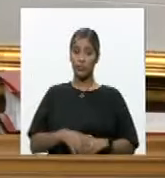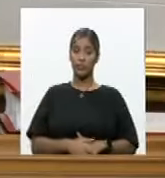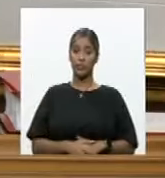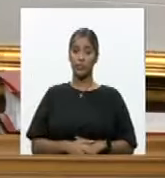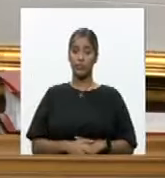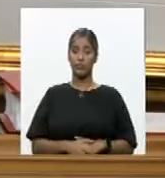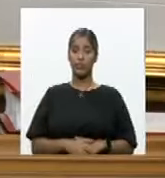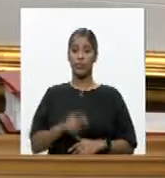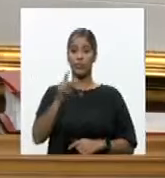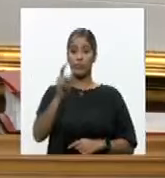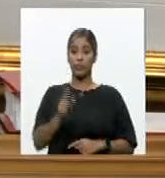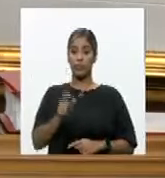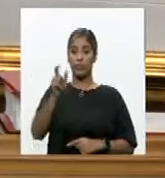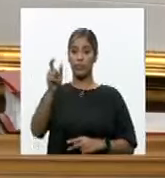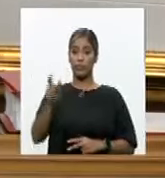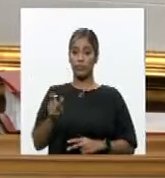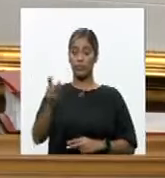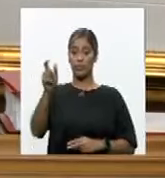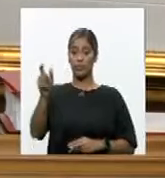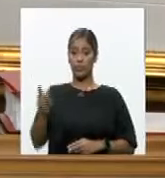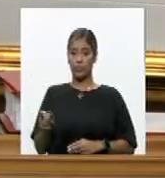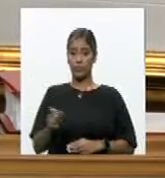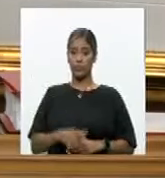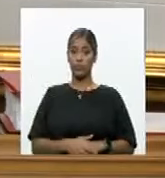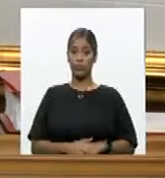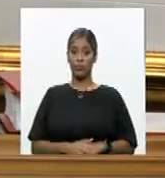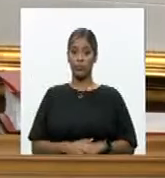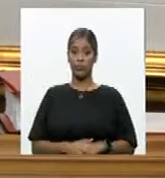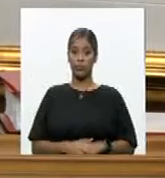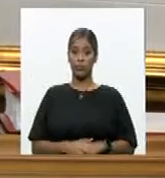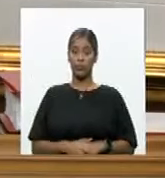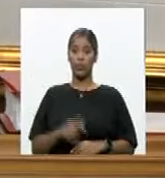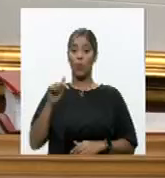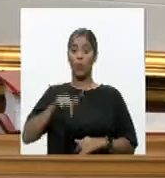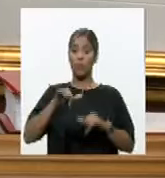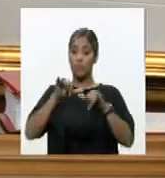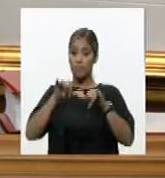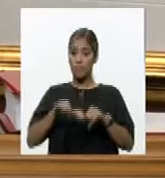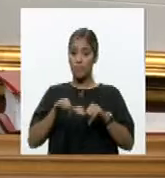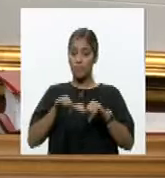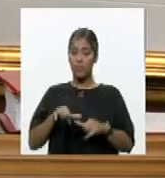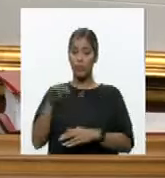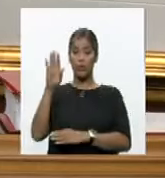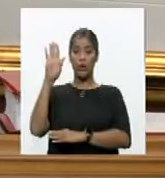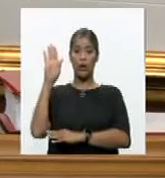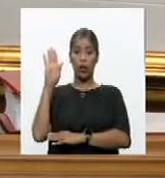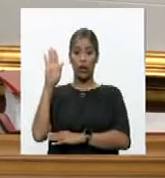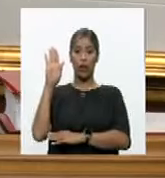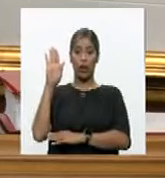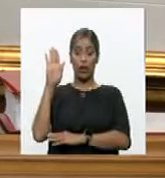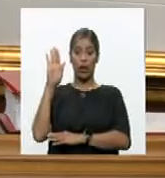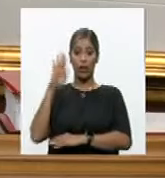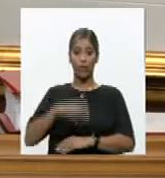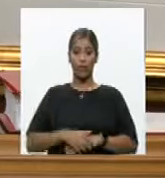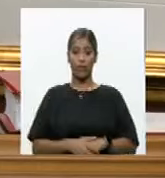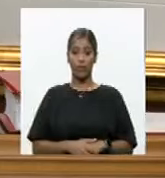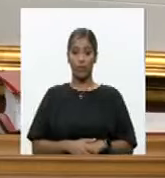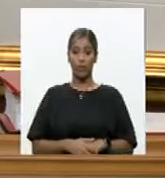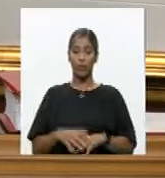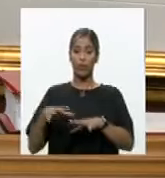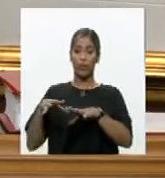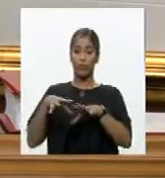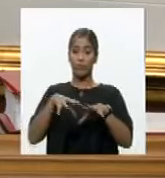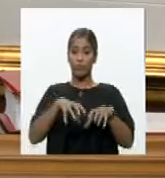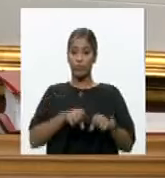de los ciudadanos designados a los efectos de proceder hoy mismo a la juramentación para que ocupen